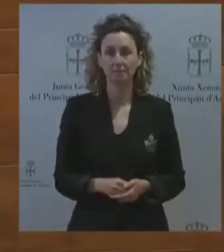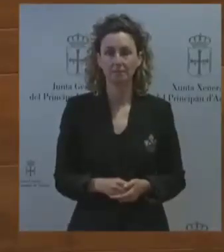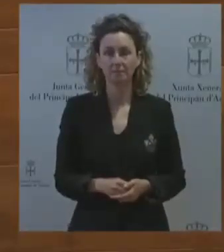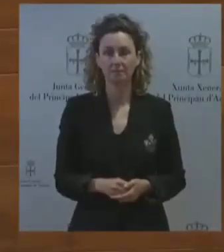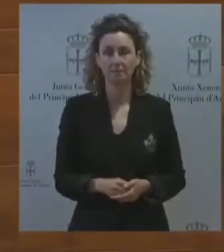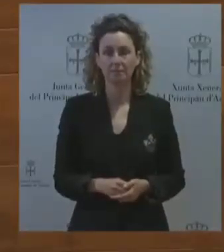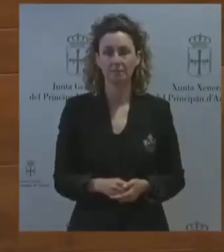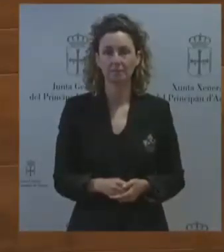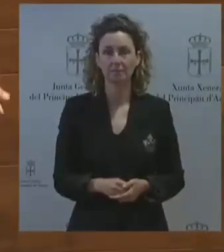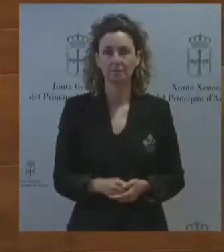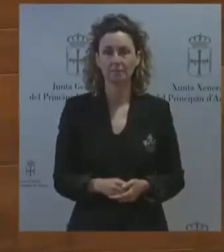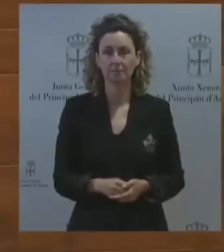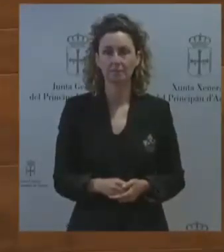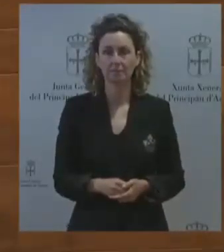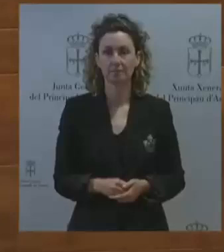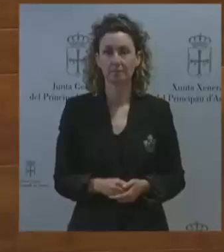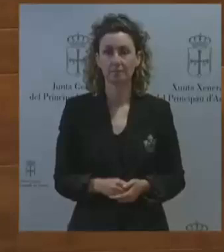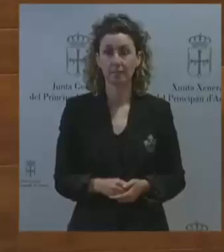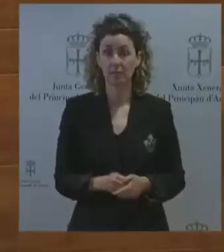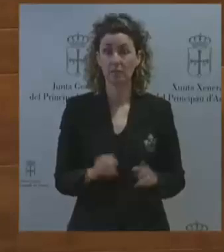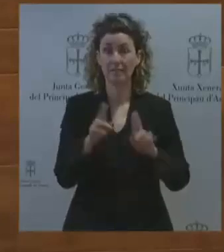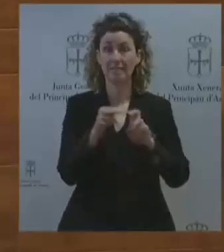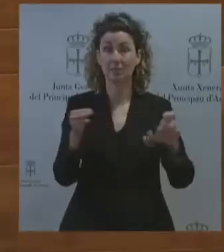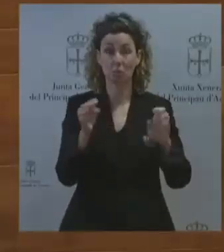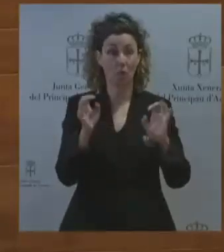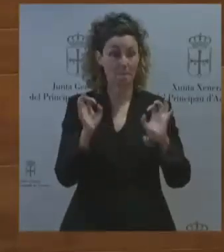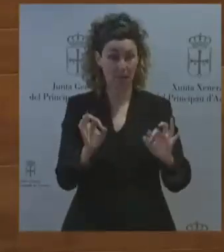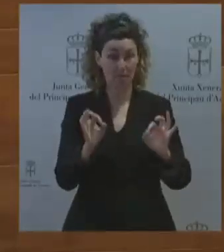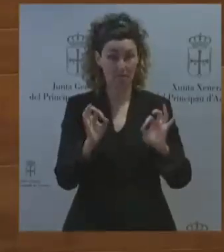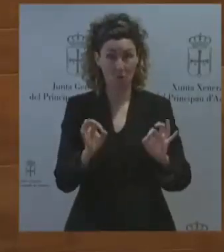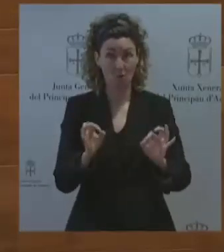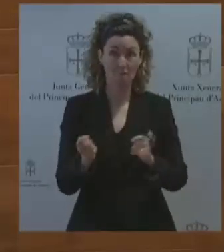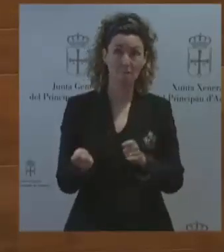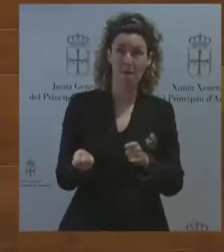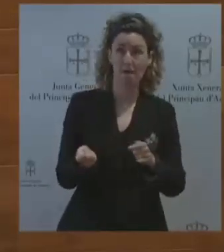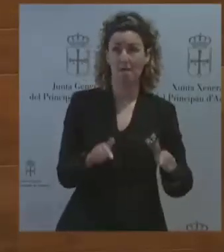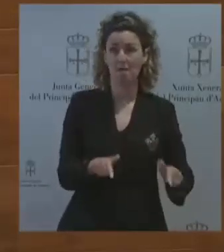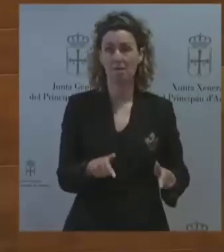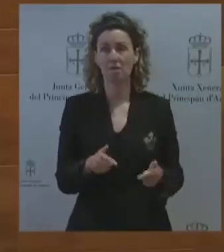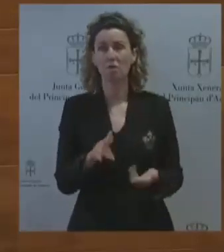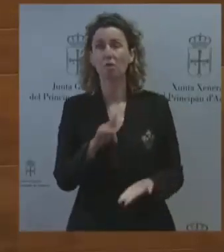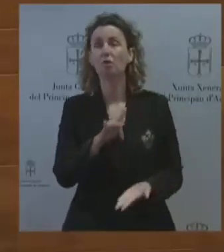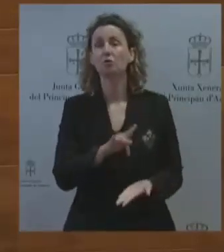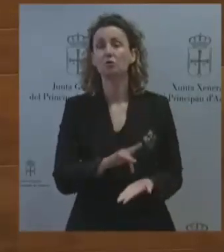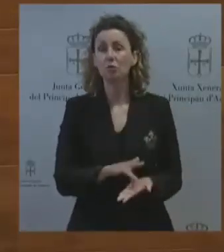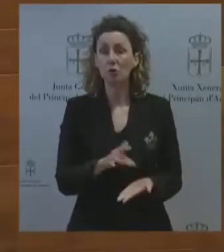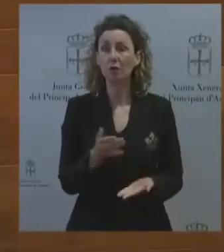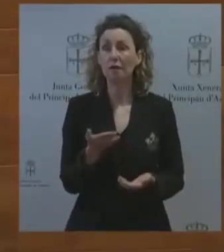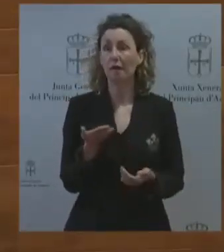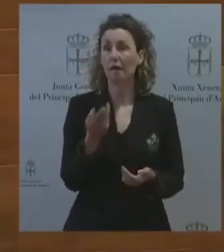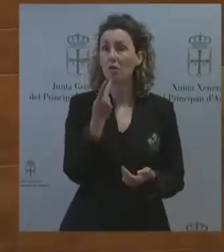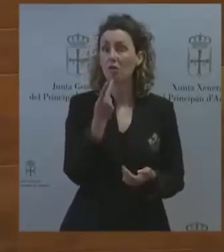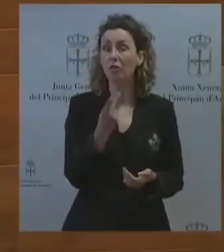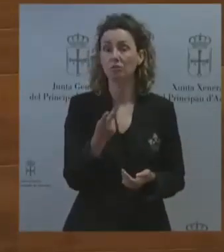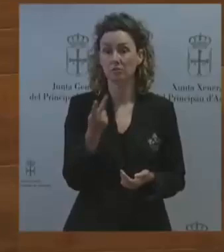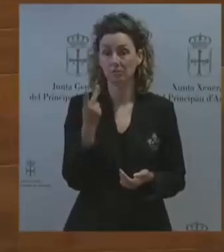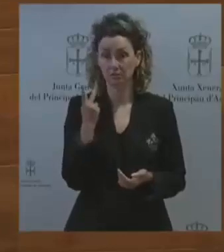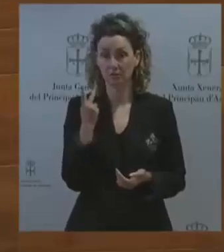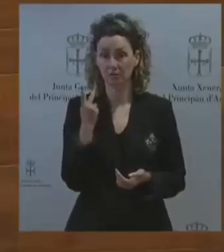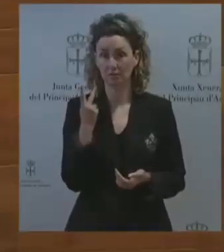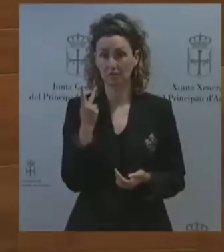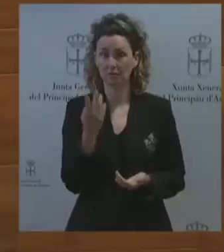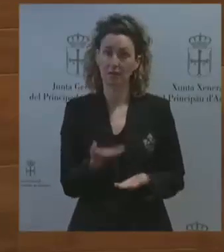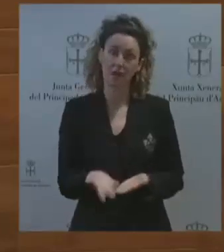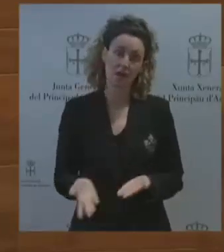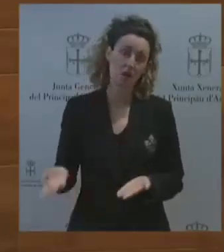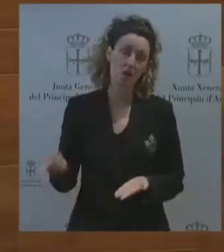lema, con palabras similares, fue el que ustedes utilizaron hace menos de 2 años para volver a engañar a los asturianos. Ustedes nos decían